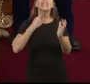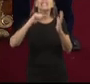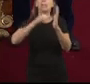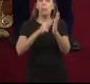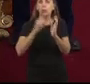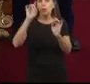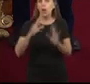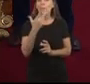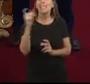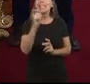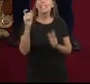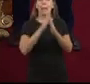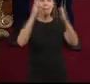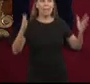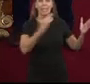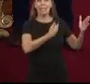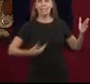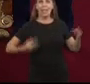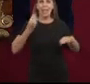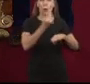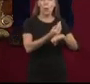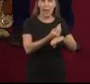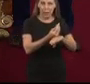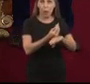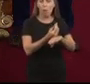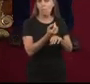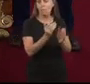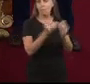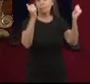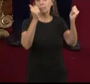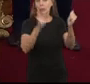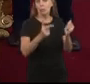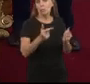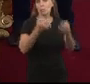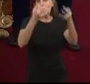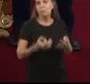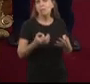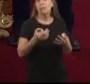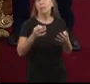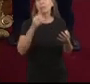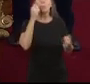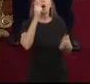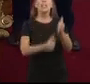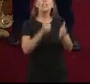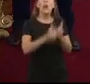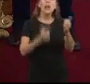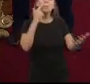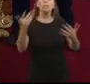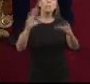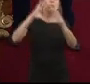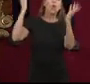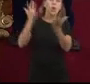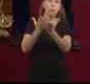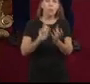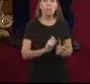3 meses de gobierno, es lisa y llanamente una hazaña de proporciones históricas a nivel mundial. Por